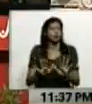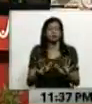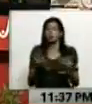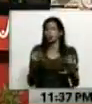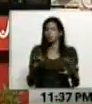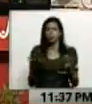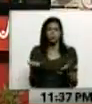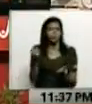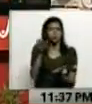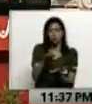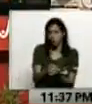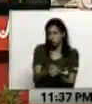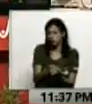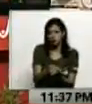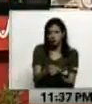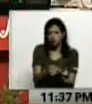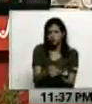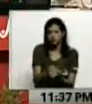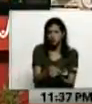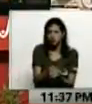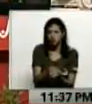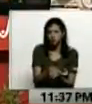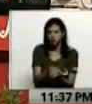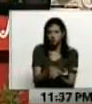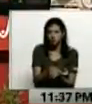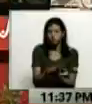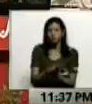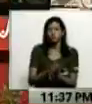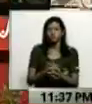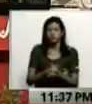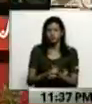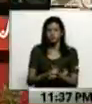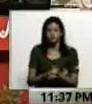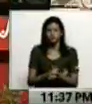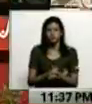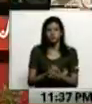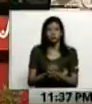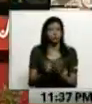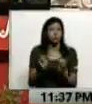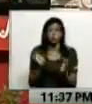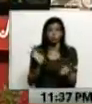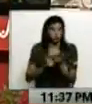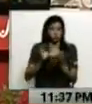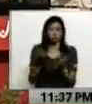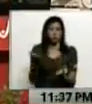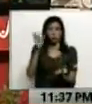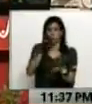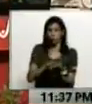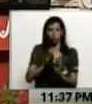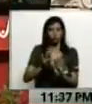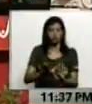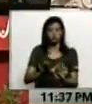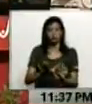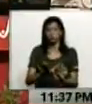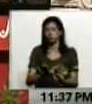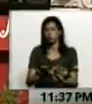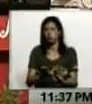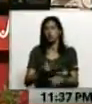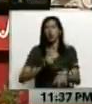de muerte natural dijo Octavio le paj murió se murió de repente